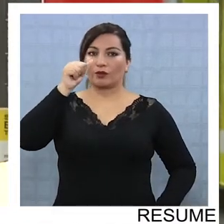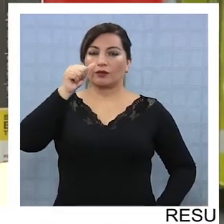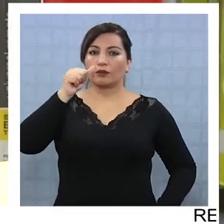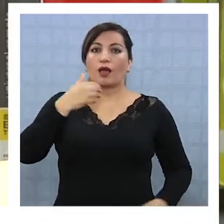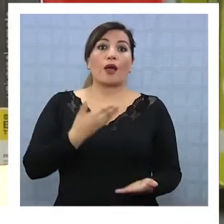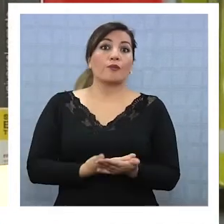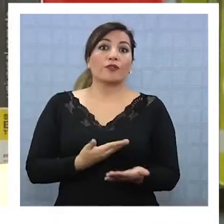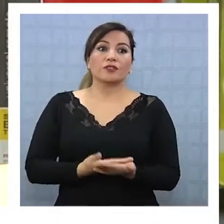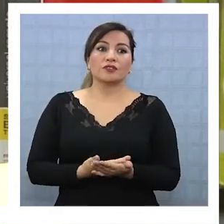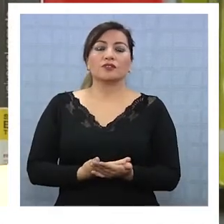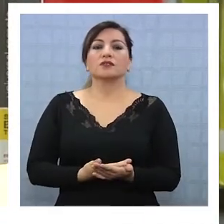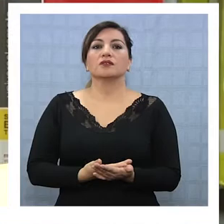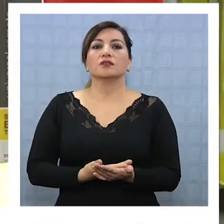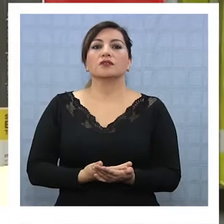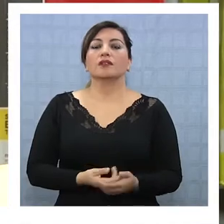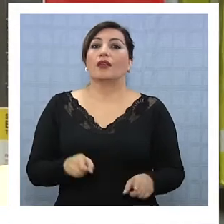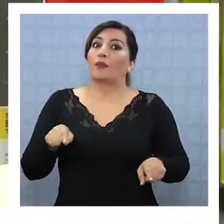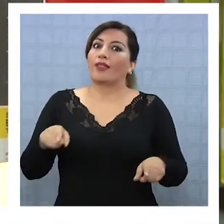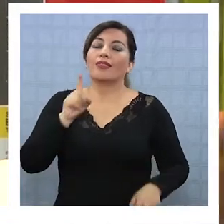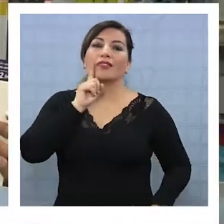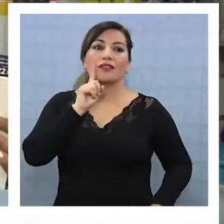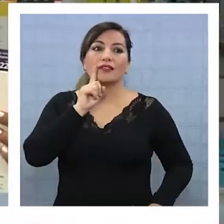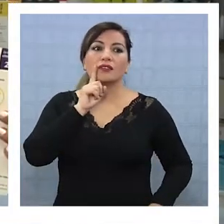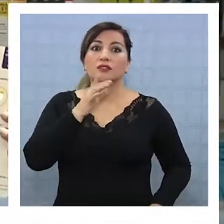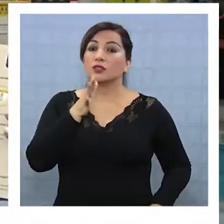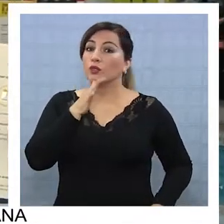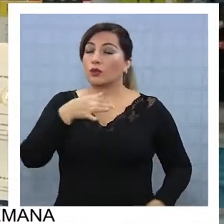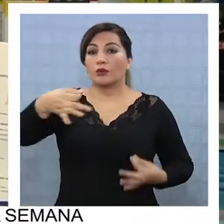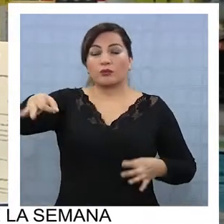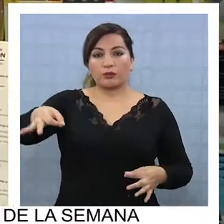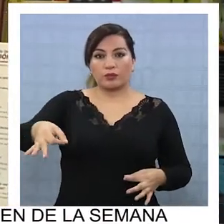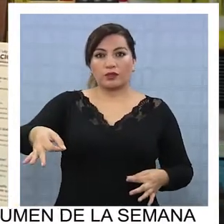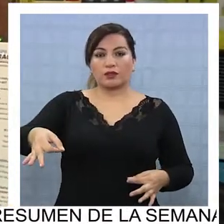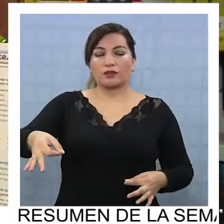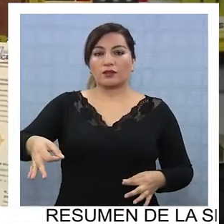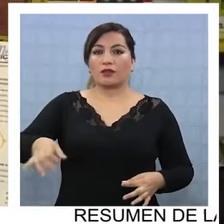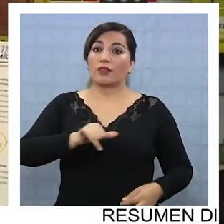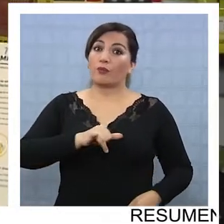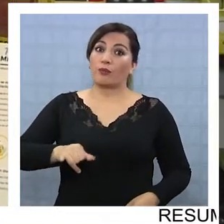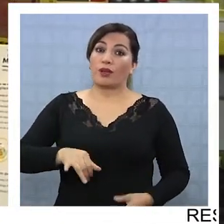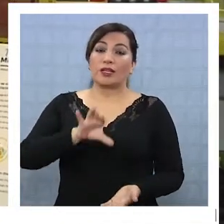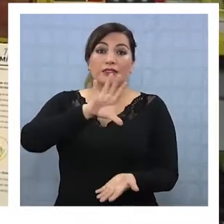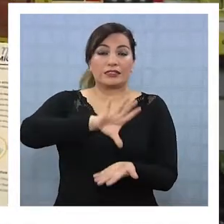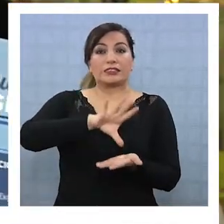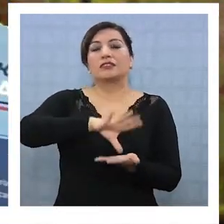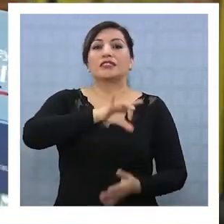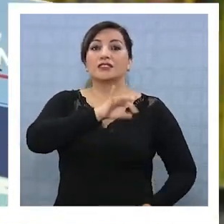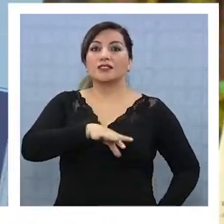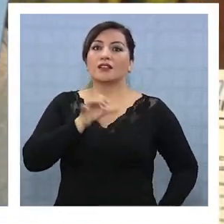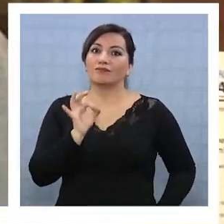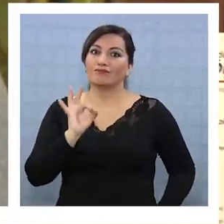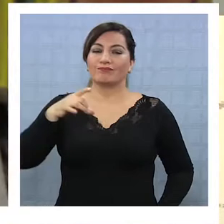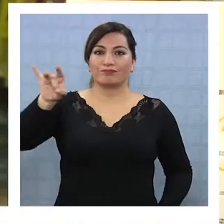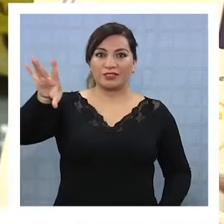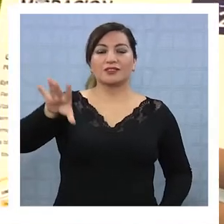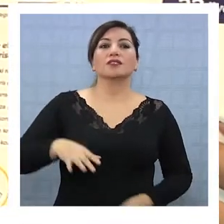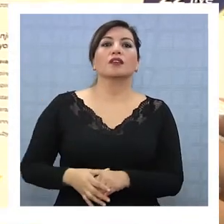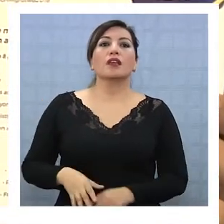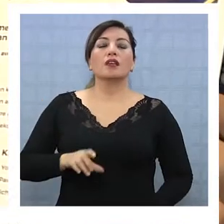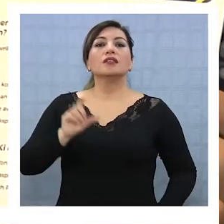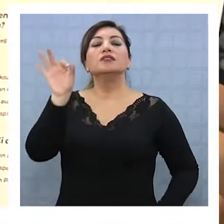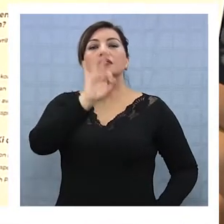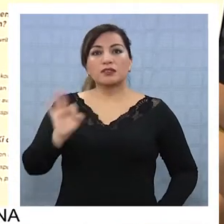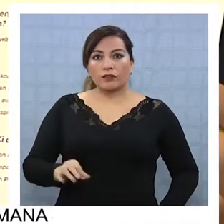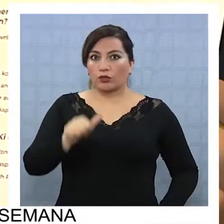no desaprovechen esa oportunidad que ahora les están dando, porque si no lo tienen los papeles, obviamente que lo van a retirar del país. El sábado y domingo la